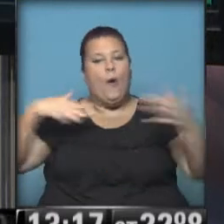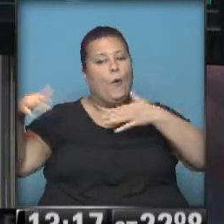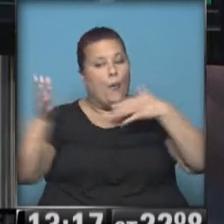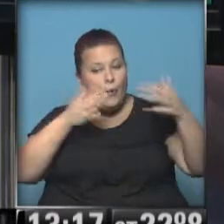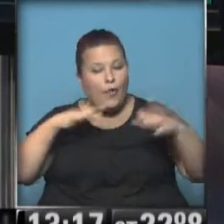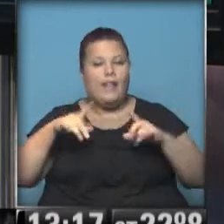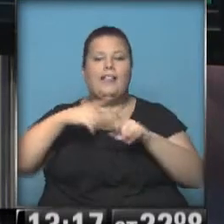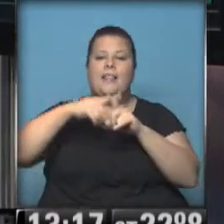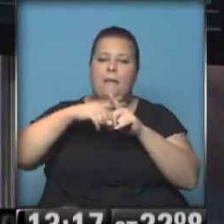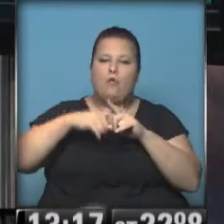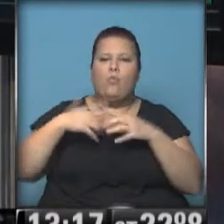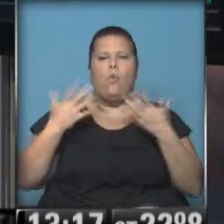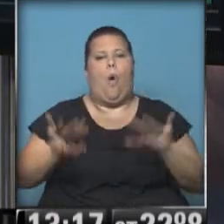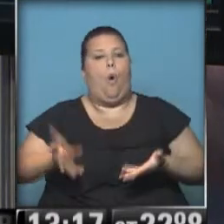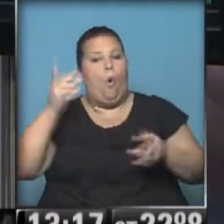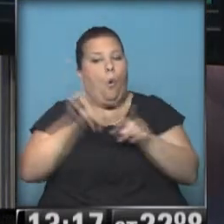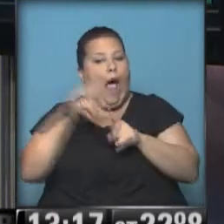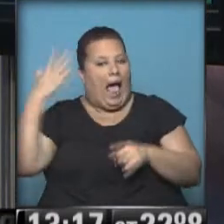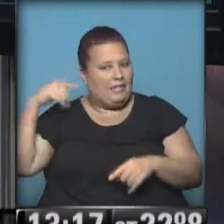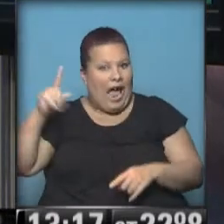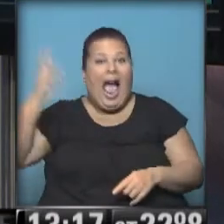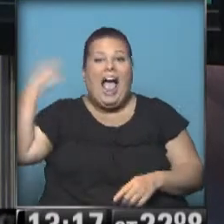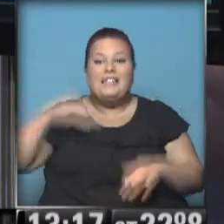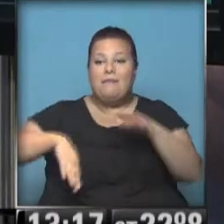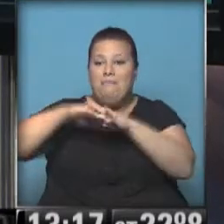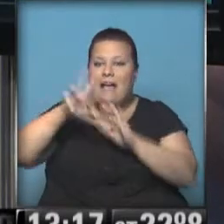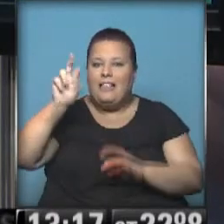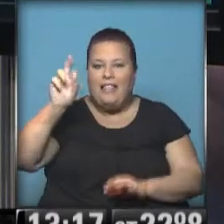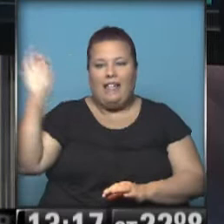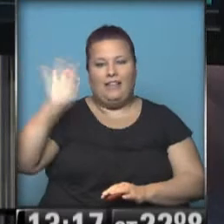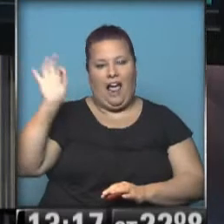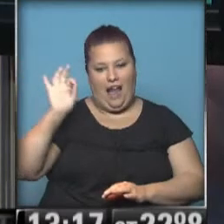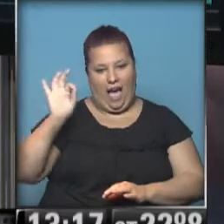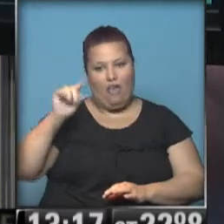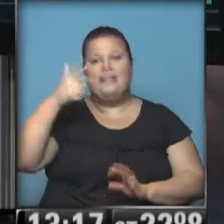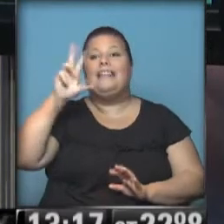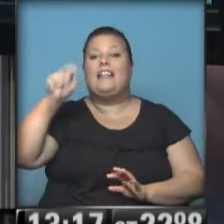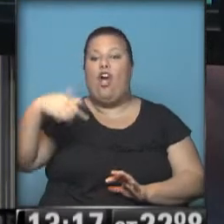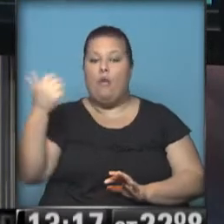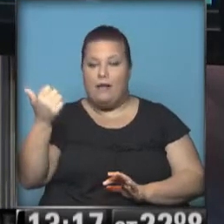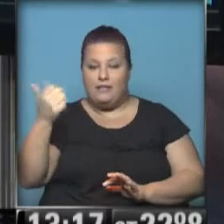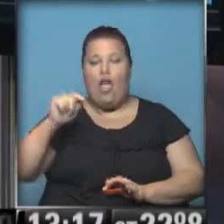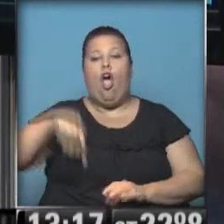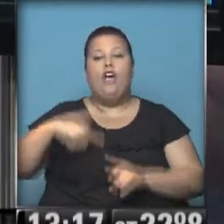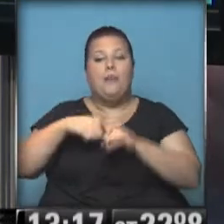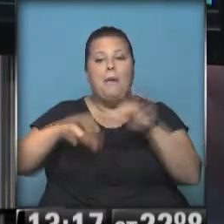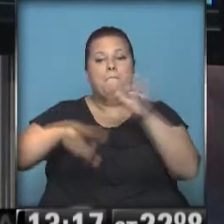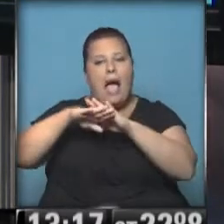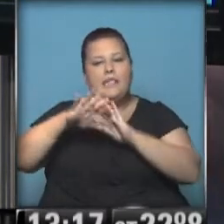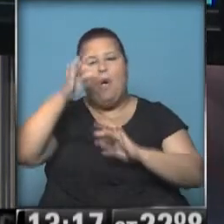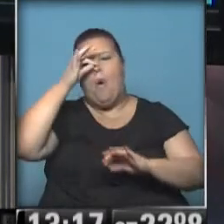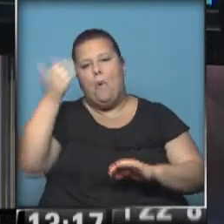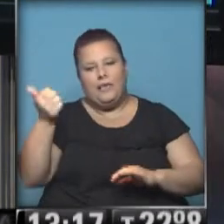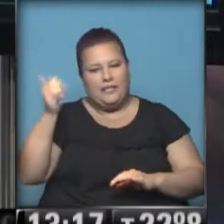sector es que las temperaturas no serán tan elevadas como en el día de ayer que la máxima cansó los 30 grados seis décimos hoy tendremos una temperatura máxima que rondará los